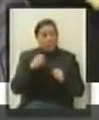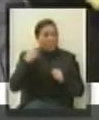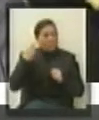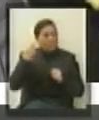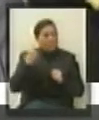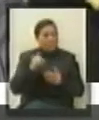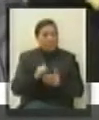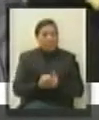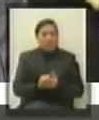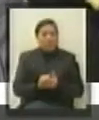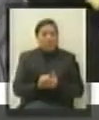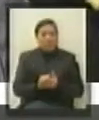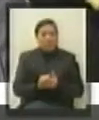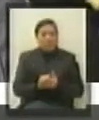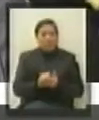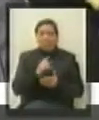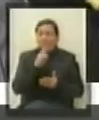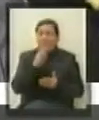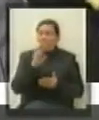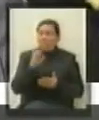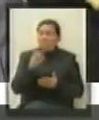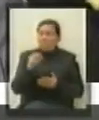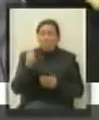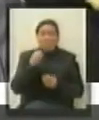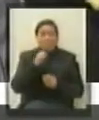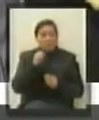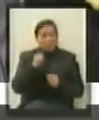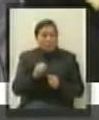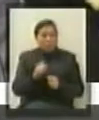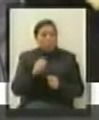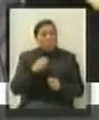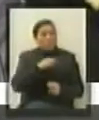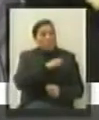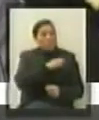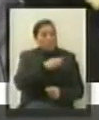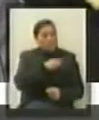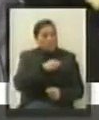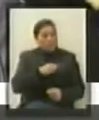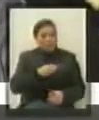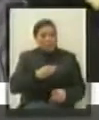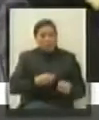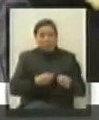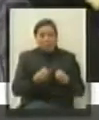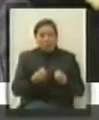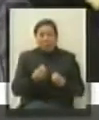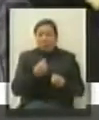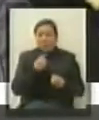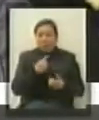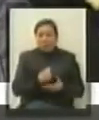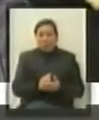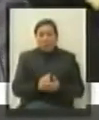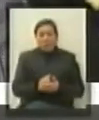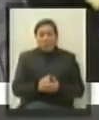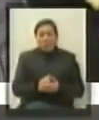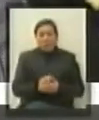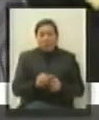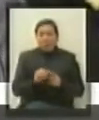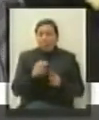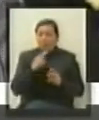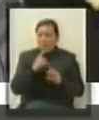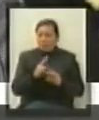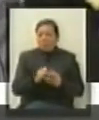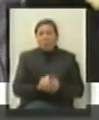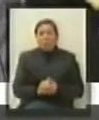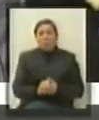político. Ha sido diputado, primer secretario, ministro de Justicia y, por supuesto, como dice el principio, nobleza